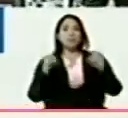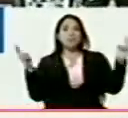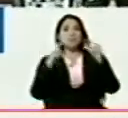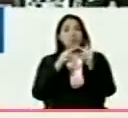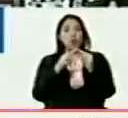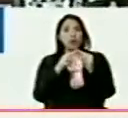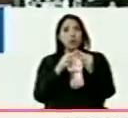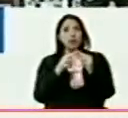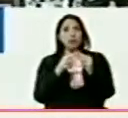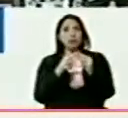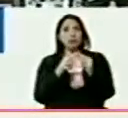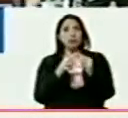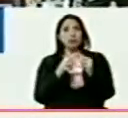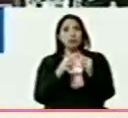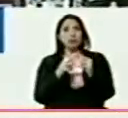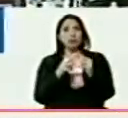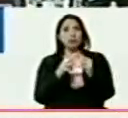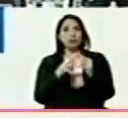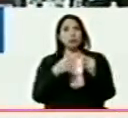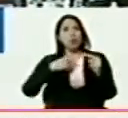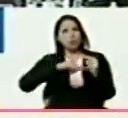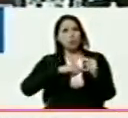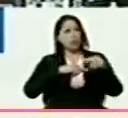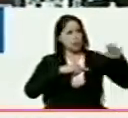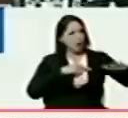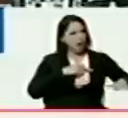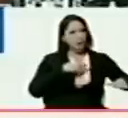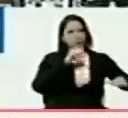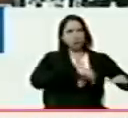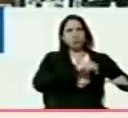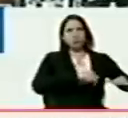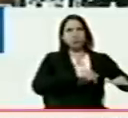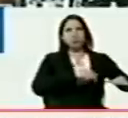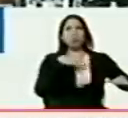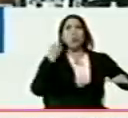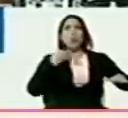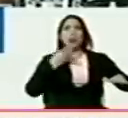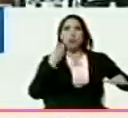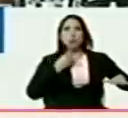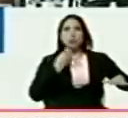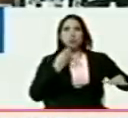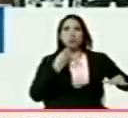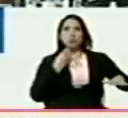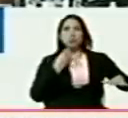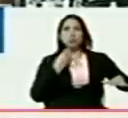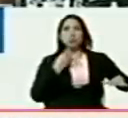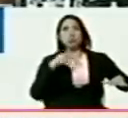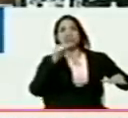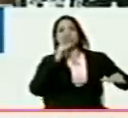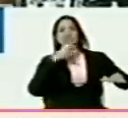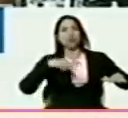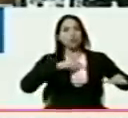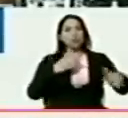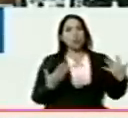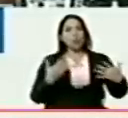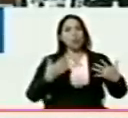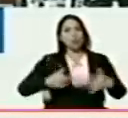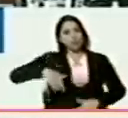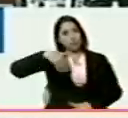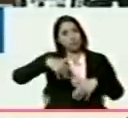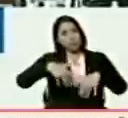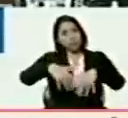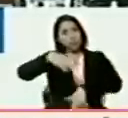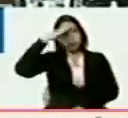de los puentes, de este lado de los puentes. ¿Quiénes nosotros? La juventud. ¿Quiénes nosotros? La Milicia Nacional